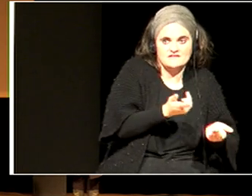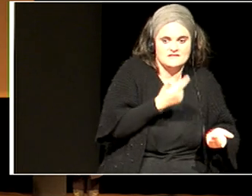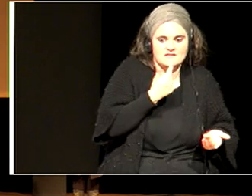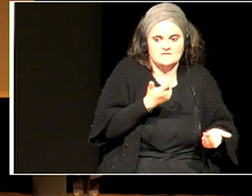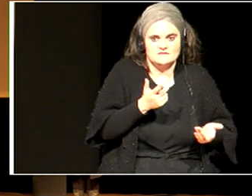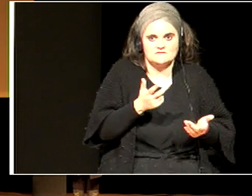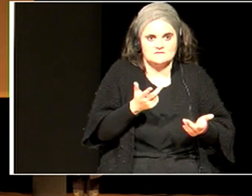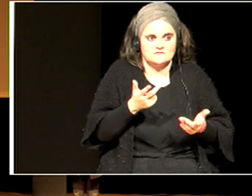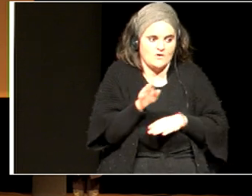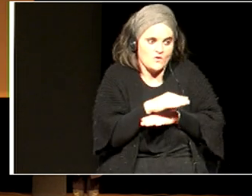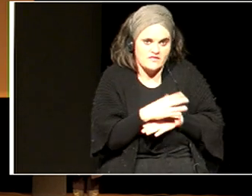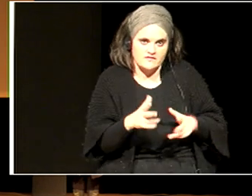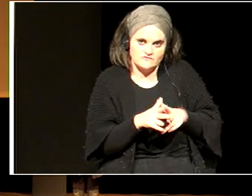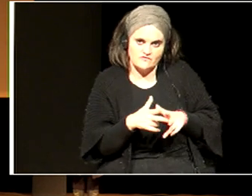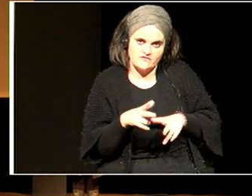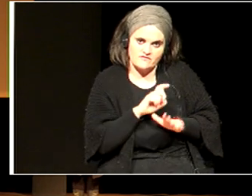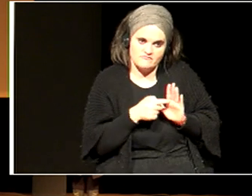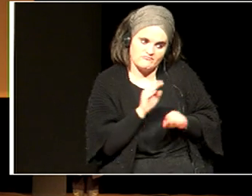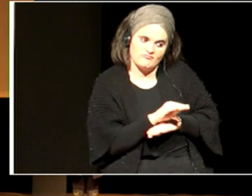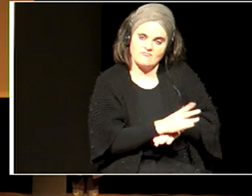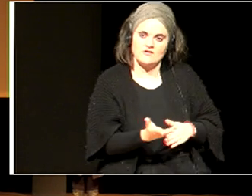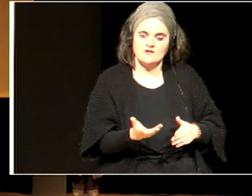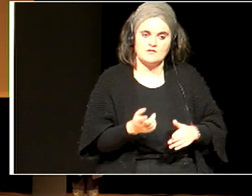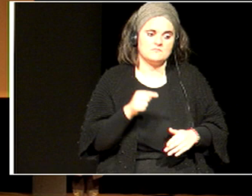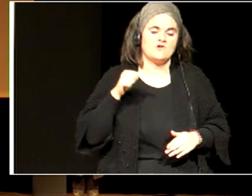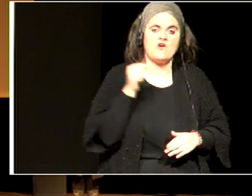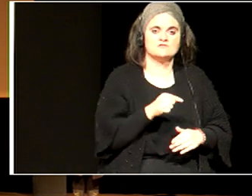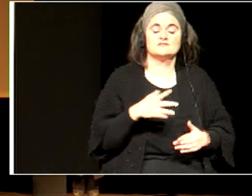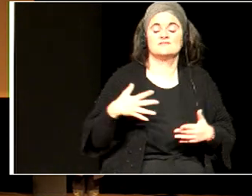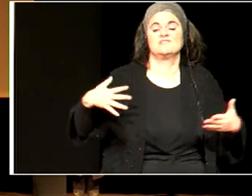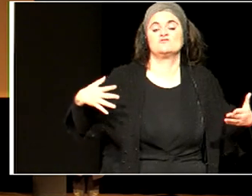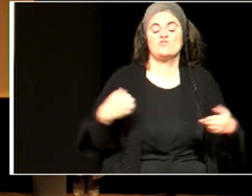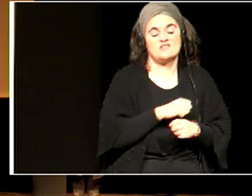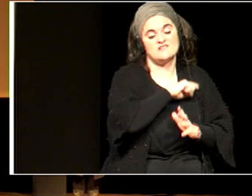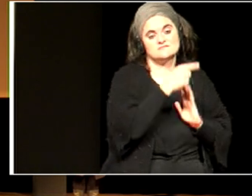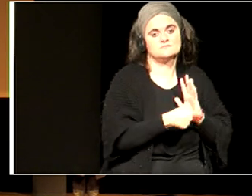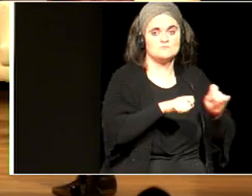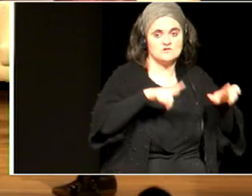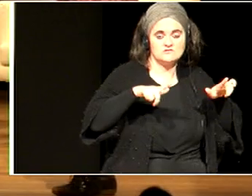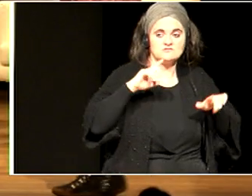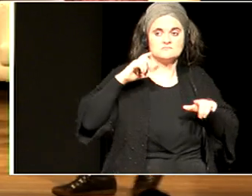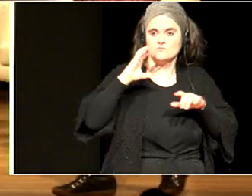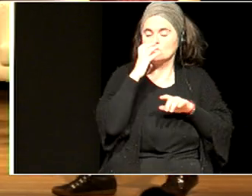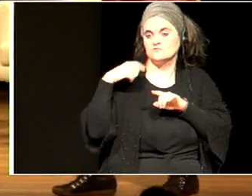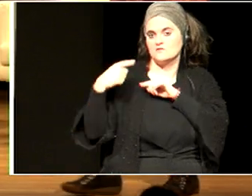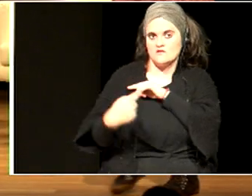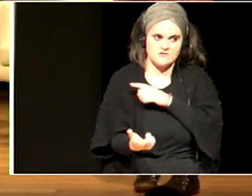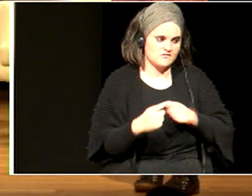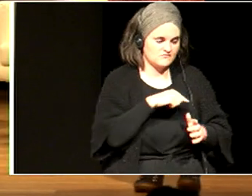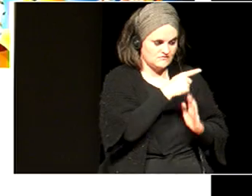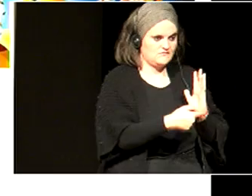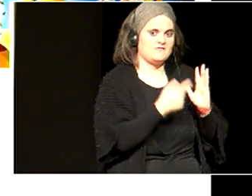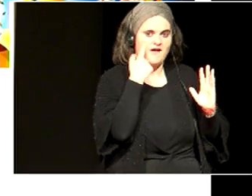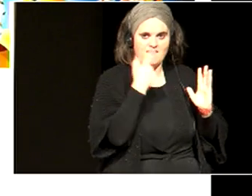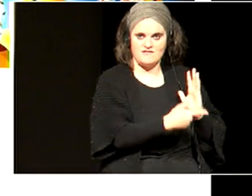esta pobre niña y cómo está todas las de los cuentos tradicionales por lo tanto vamos a buscar vamos a mejorar